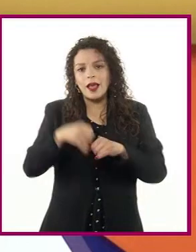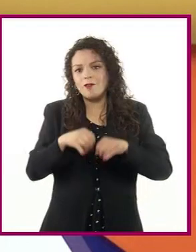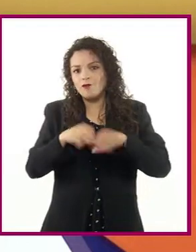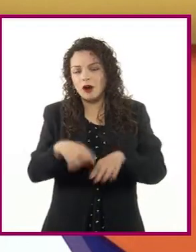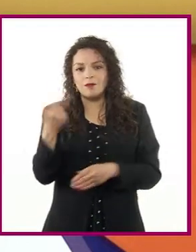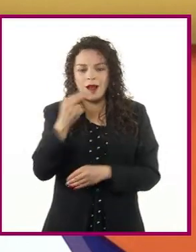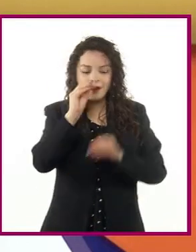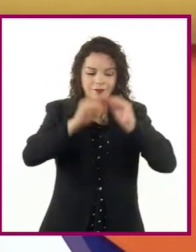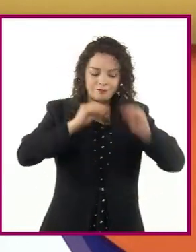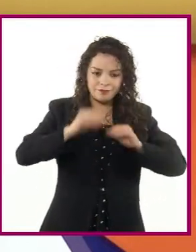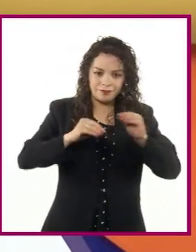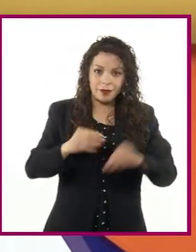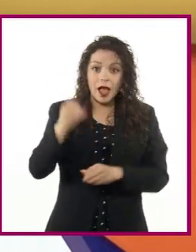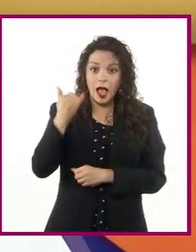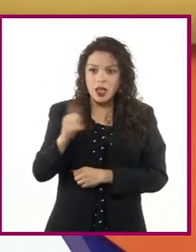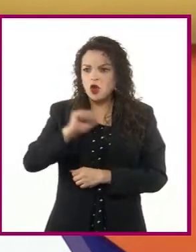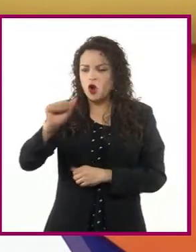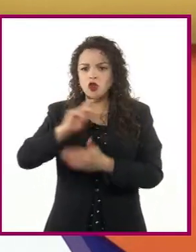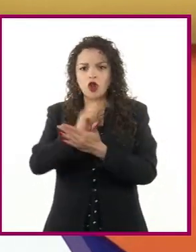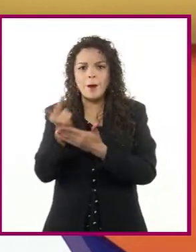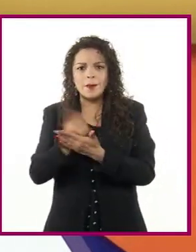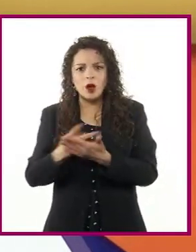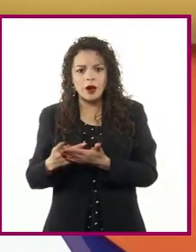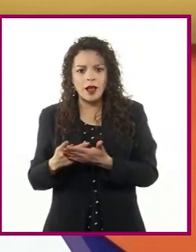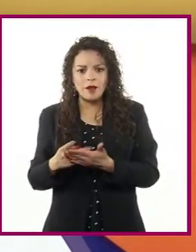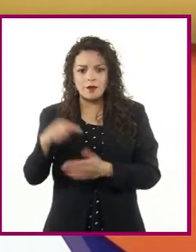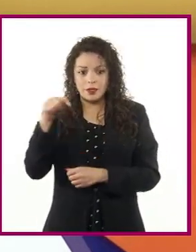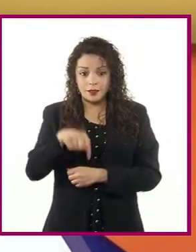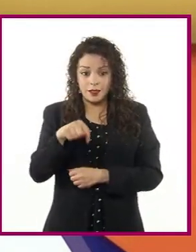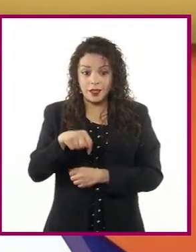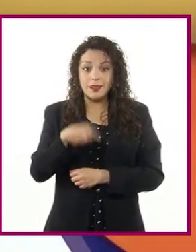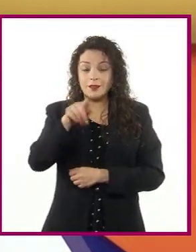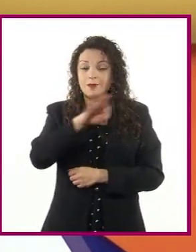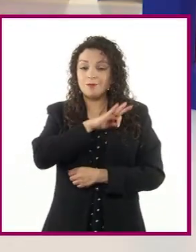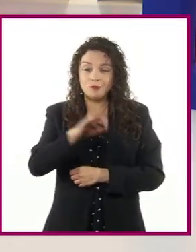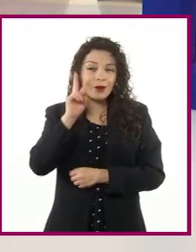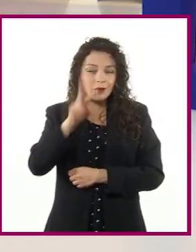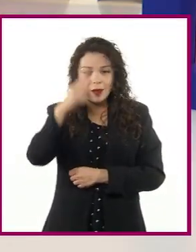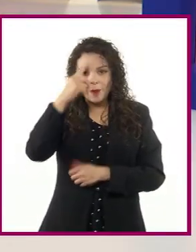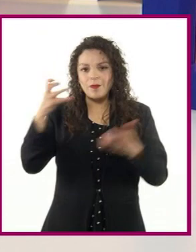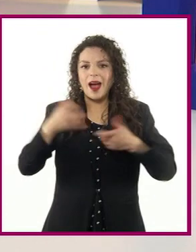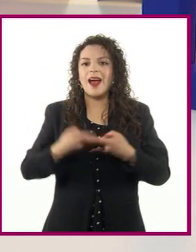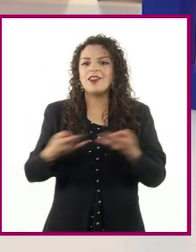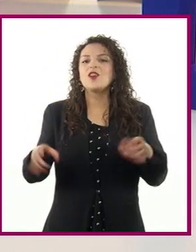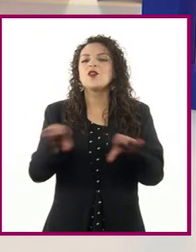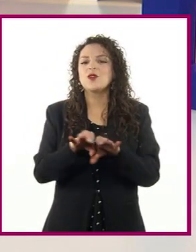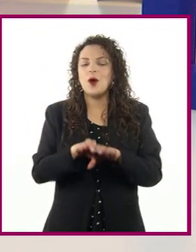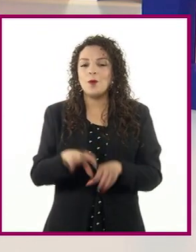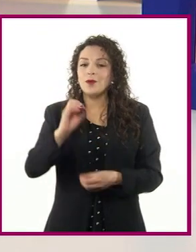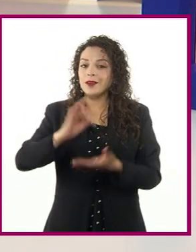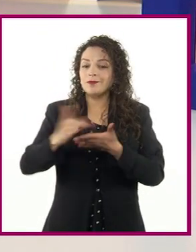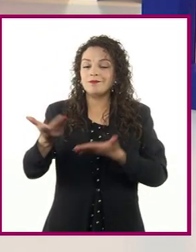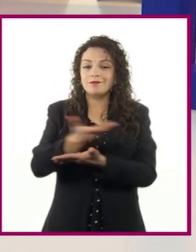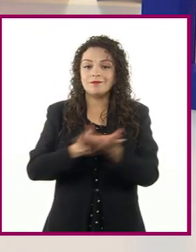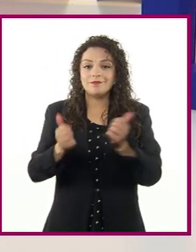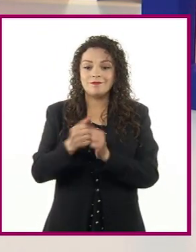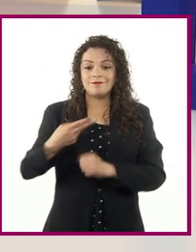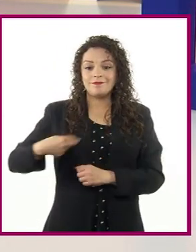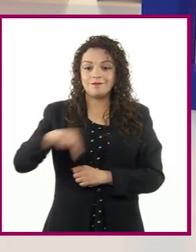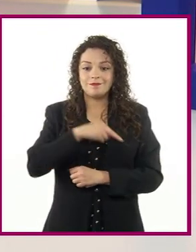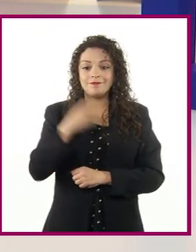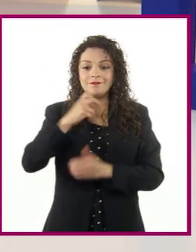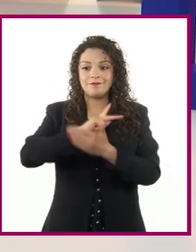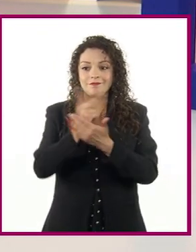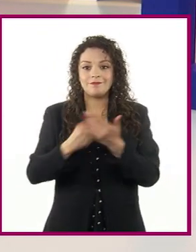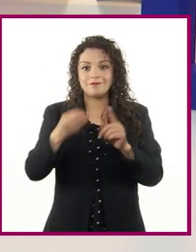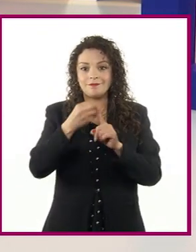Además, exploren los programas que ofrece este medio para hacer historietas. Gracias por compartir con nosotros esta